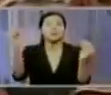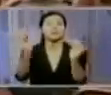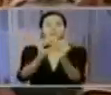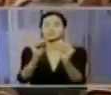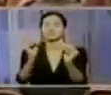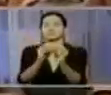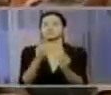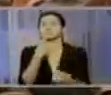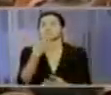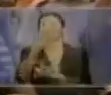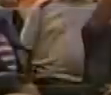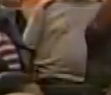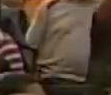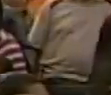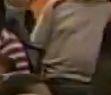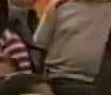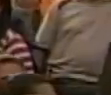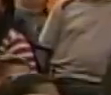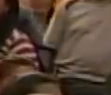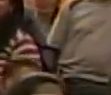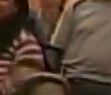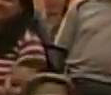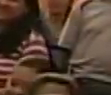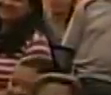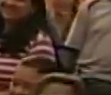Ahora, digo más, profe.